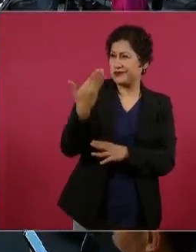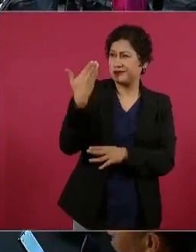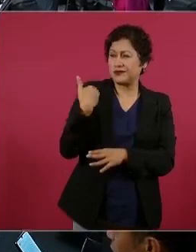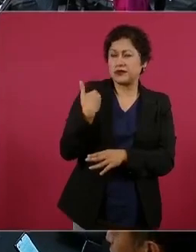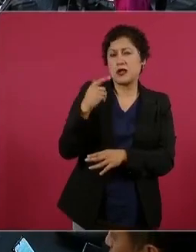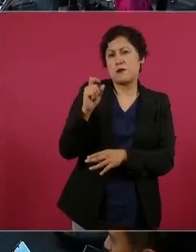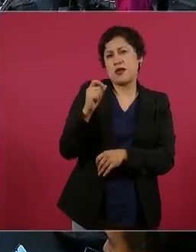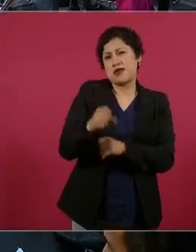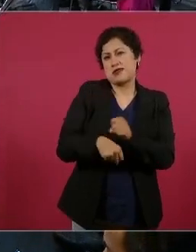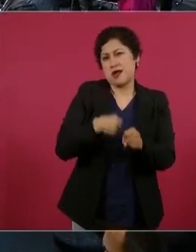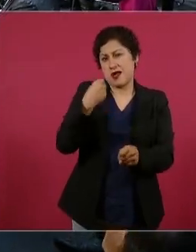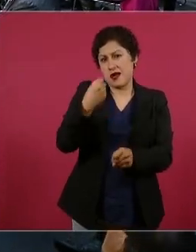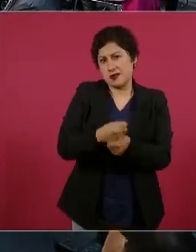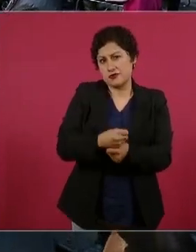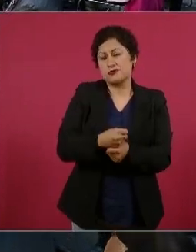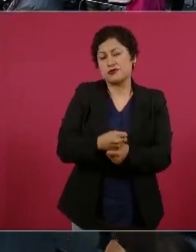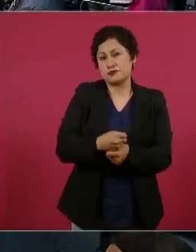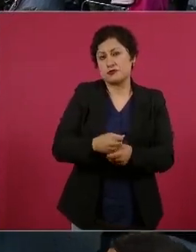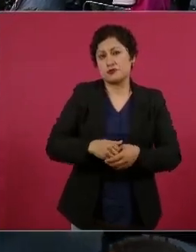Tiene más de 20 años,